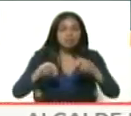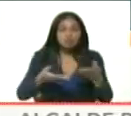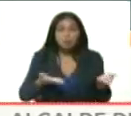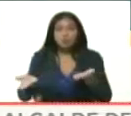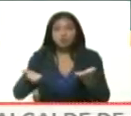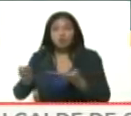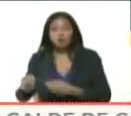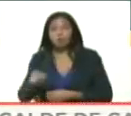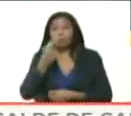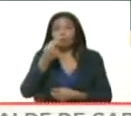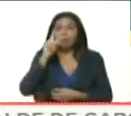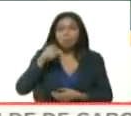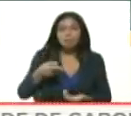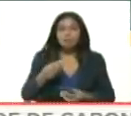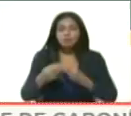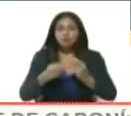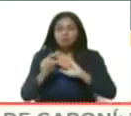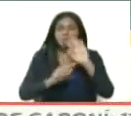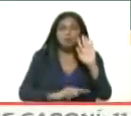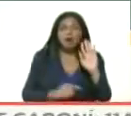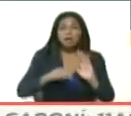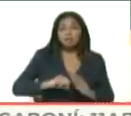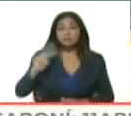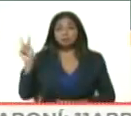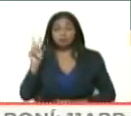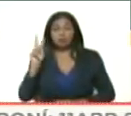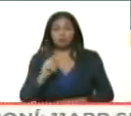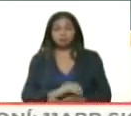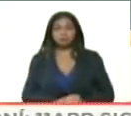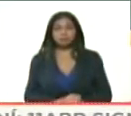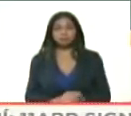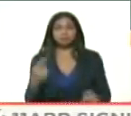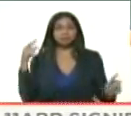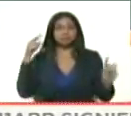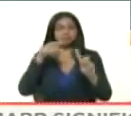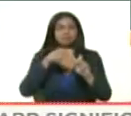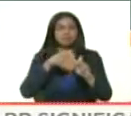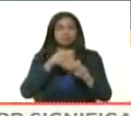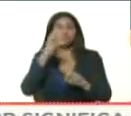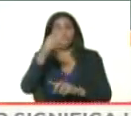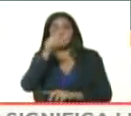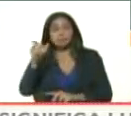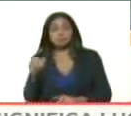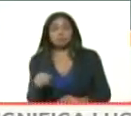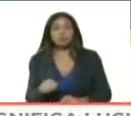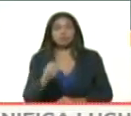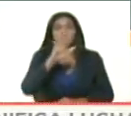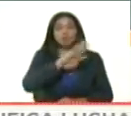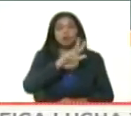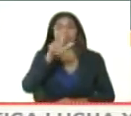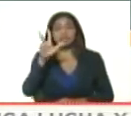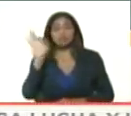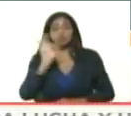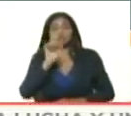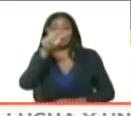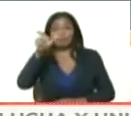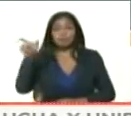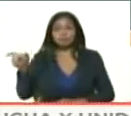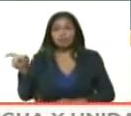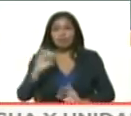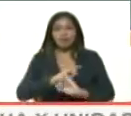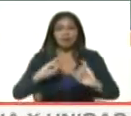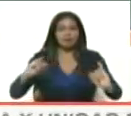de tratamiento. Hoy ya Venezuela alcanza una cifra de 53% de pacientes